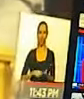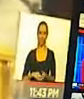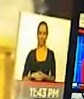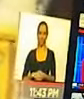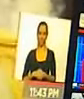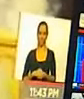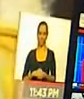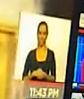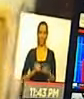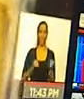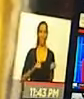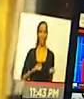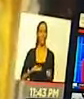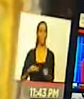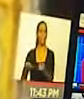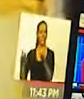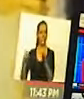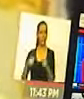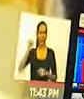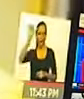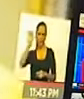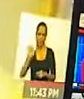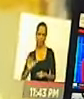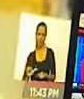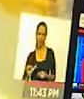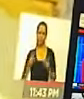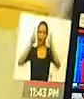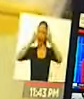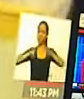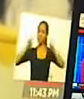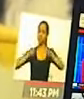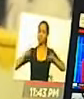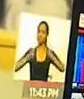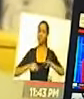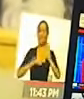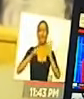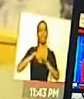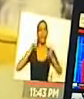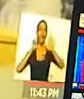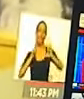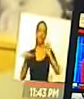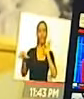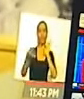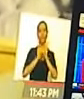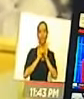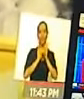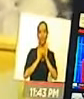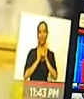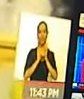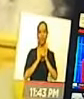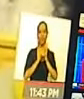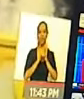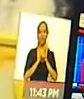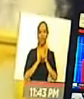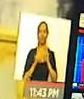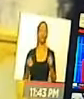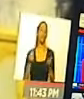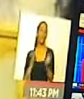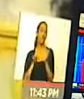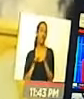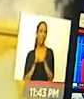Invito a analizar y a escudriñar el artículo 7 de esa ley, donde nos regula